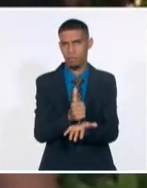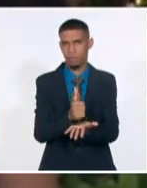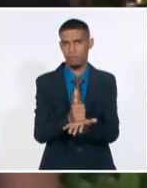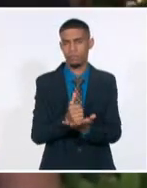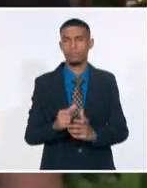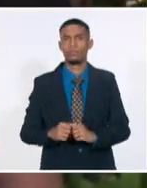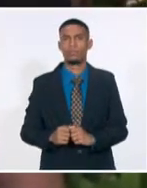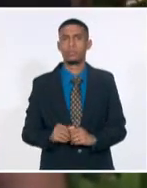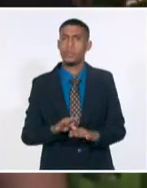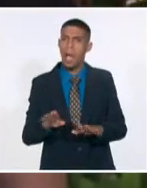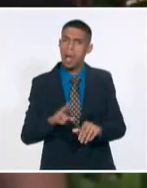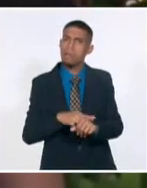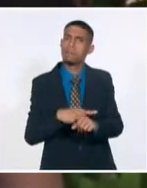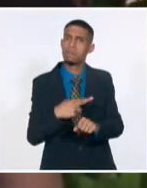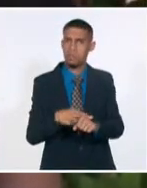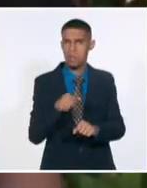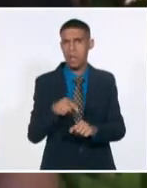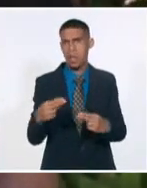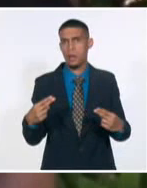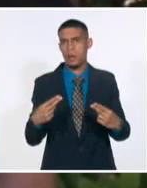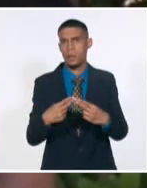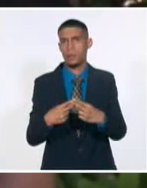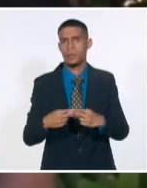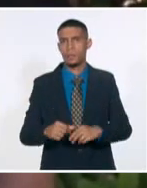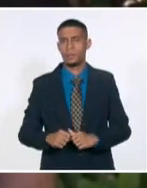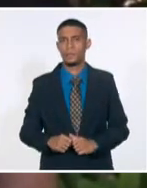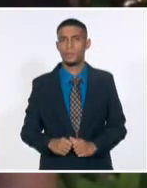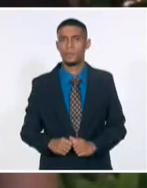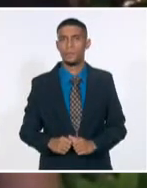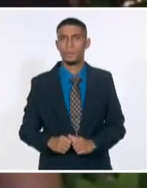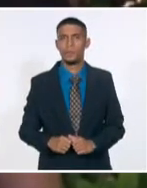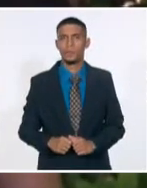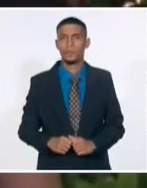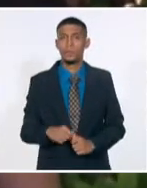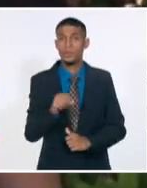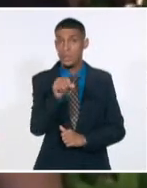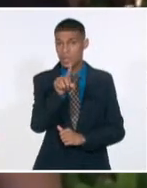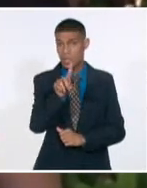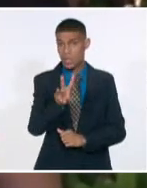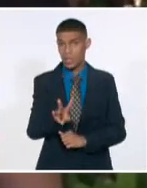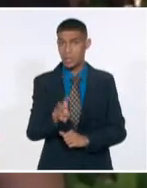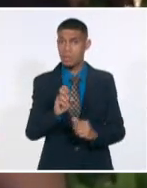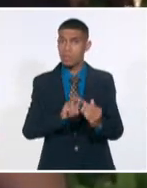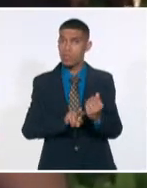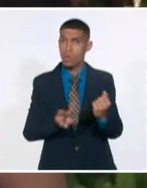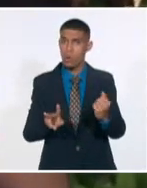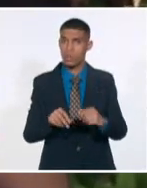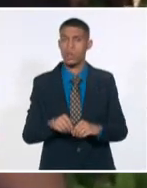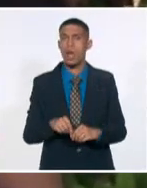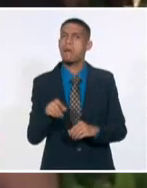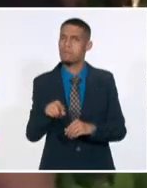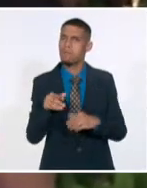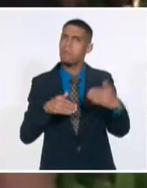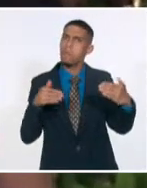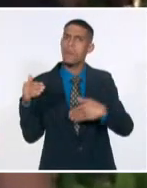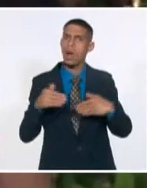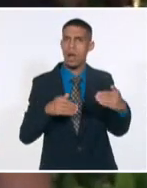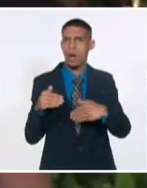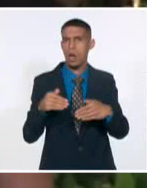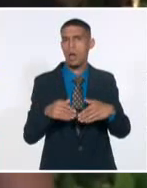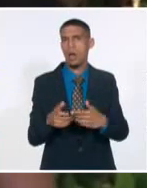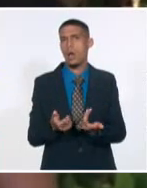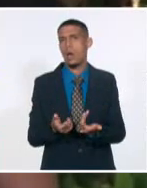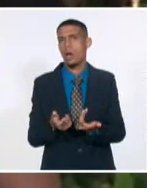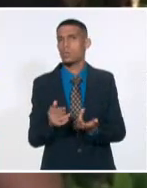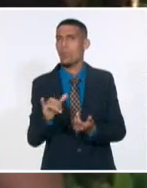están representadas en el evento. Hay 13 provincias que tienen participación y